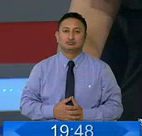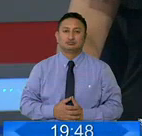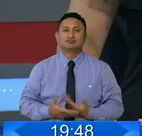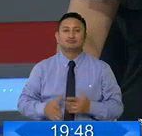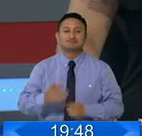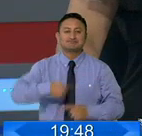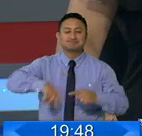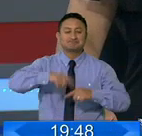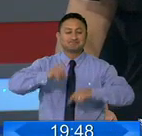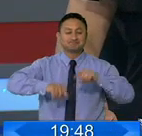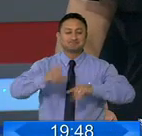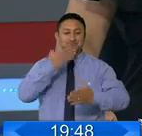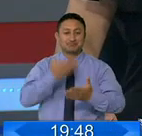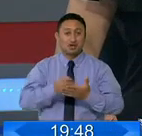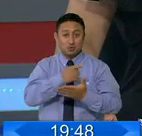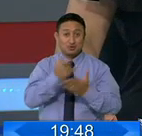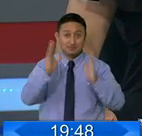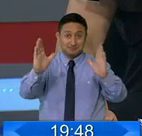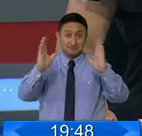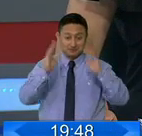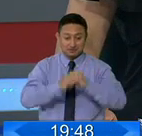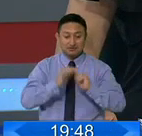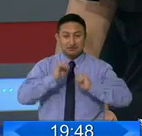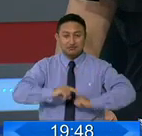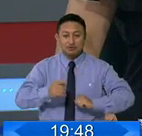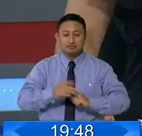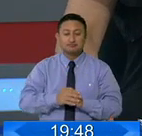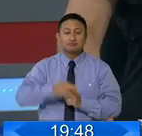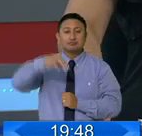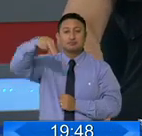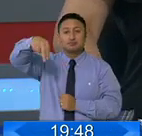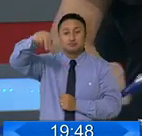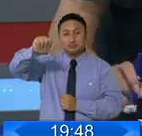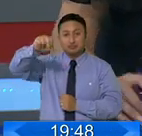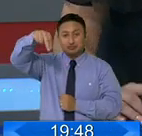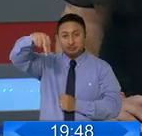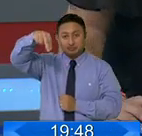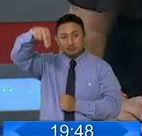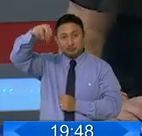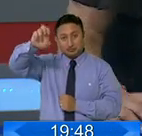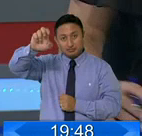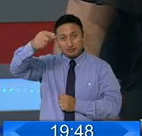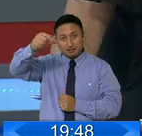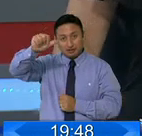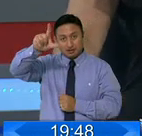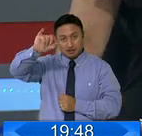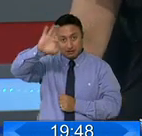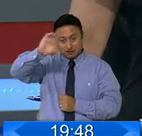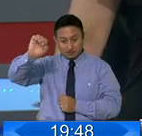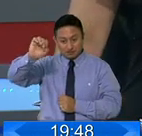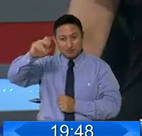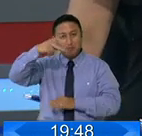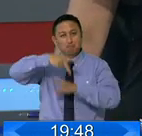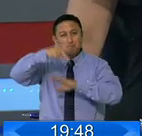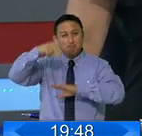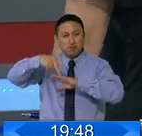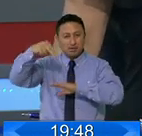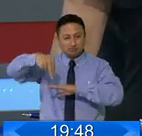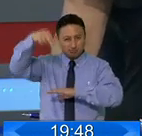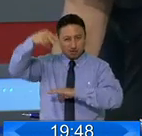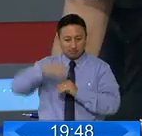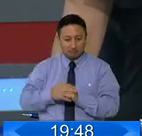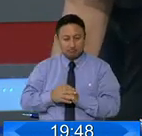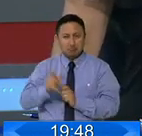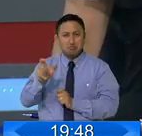De regreso, amigos, gracias por la sintonía. En el sector de Nanegalito, al noroccidente de la provincia de Pichincha, una pareja de